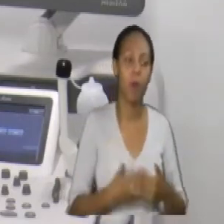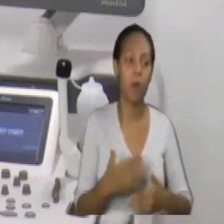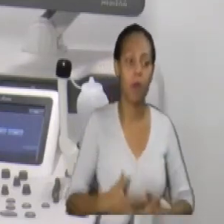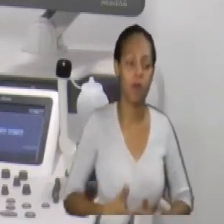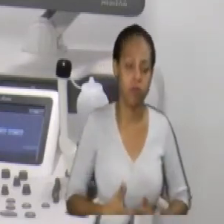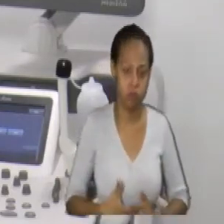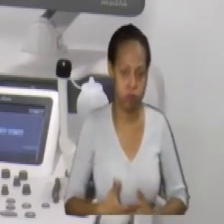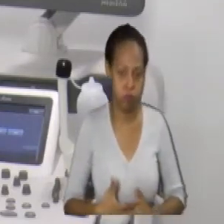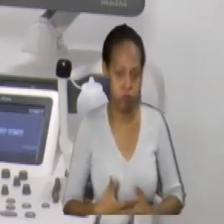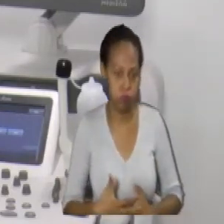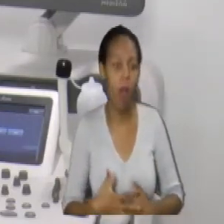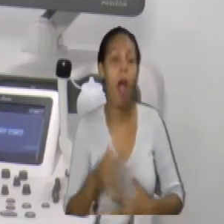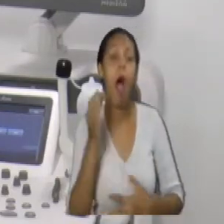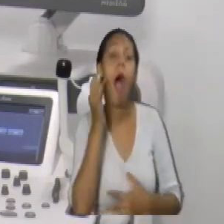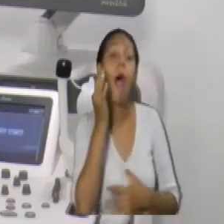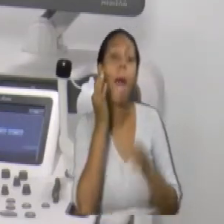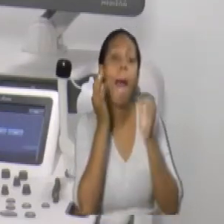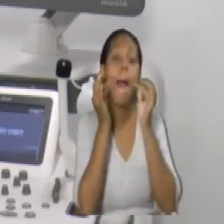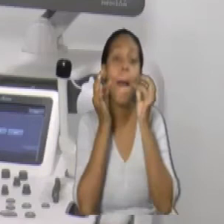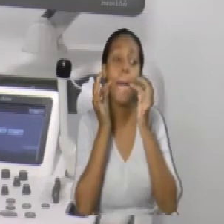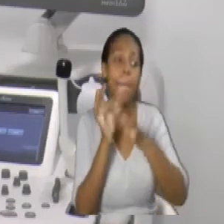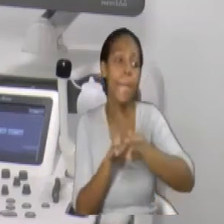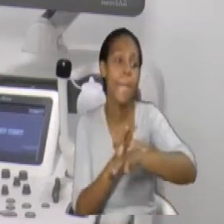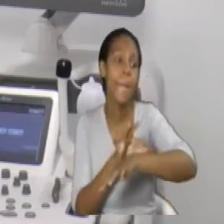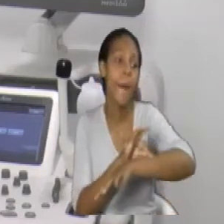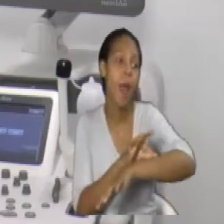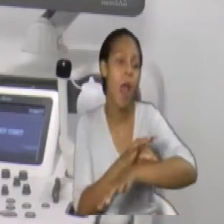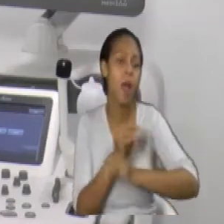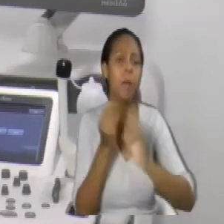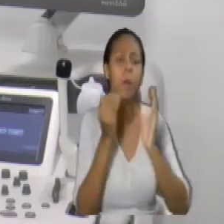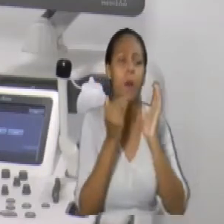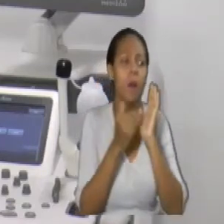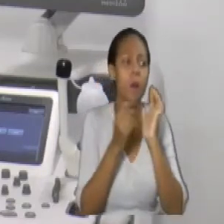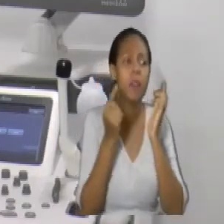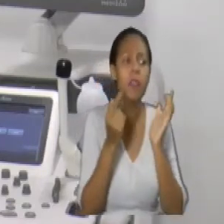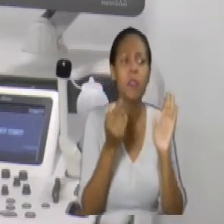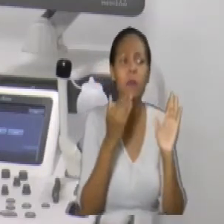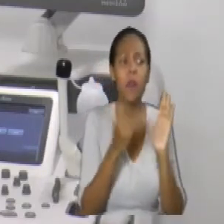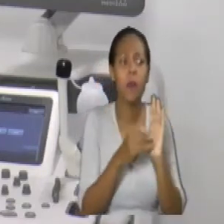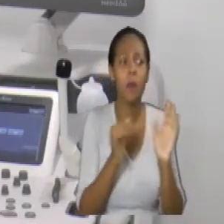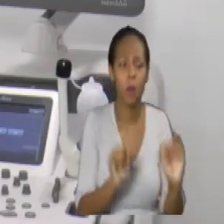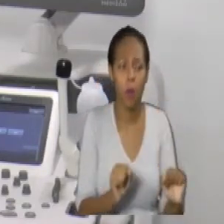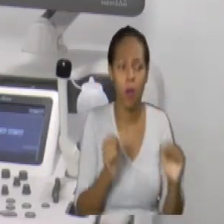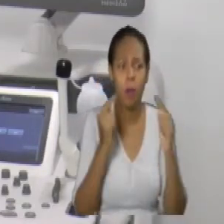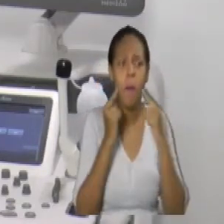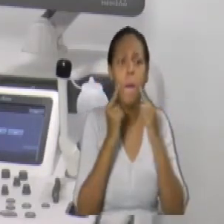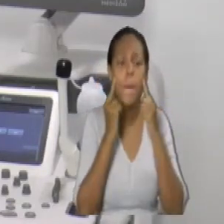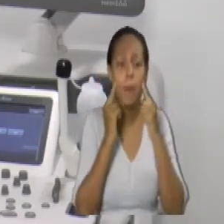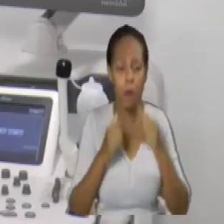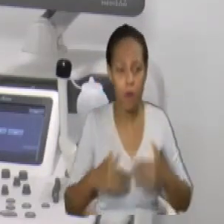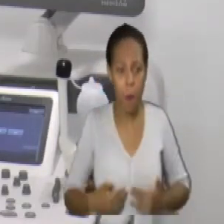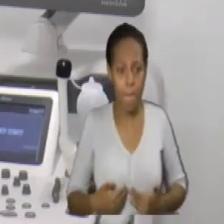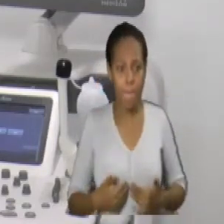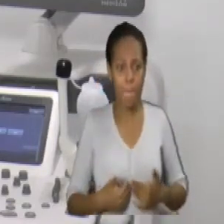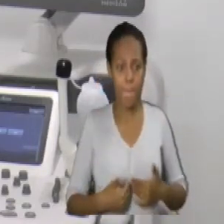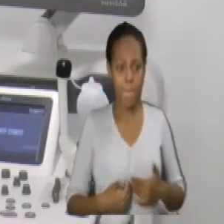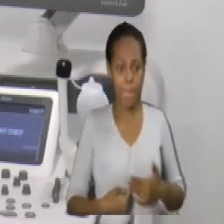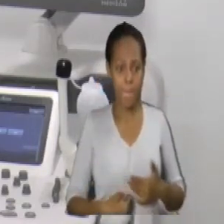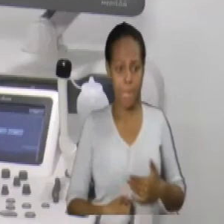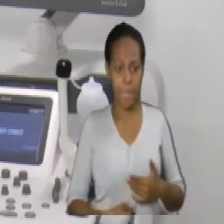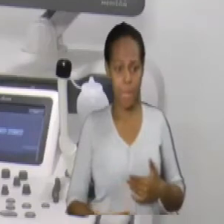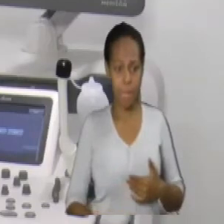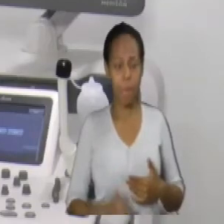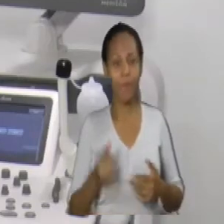a nivel de la piel, pueden aparecer los melasmas a nivel de la cara, se oscurece la línea alba del abdomen y progresivamente, a medida que el útero